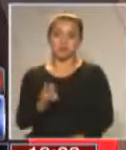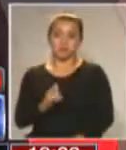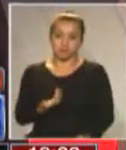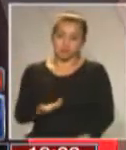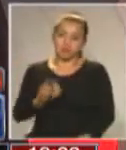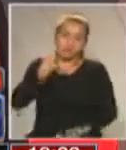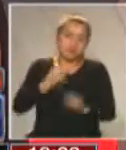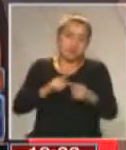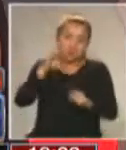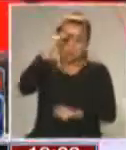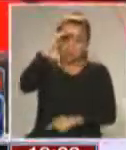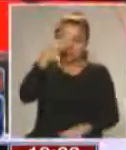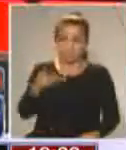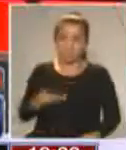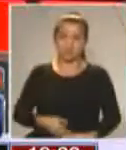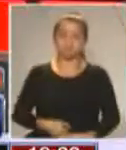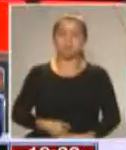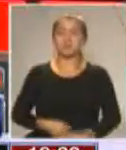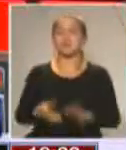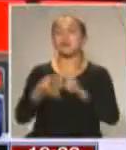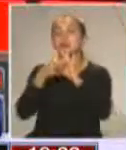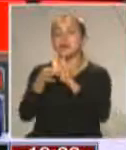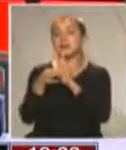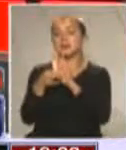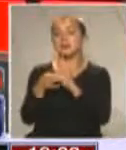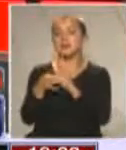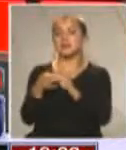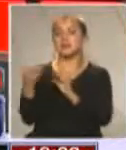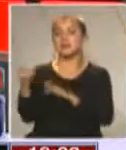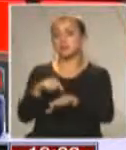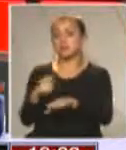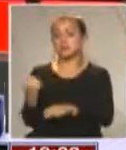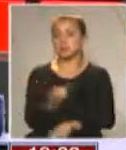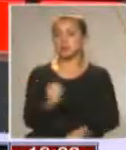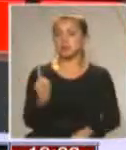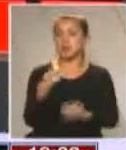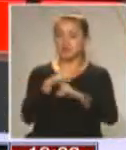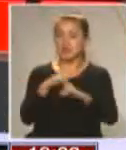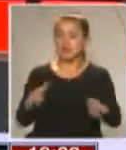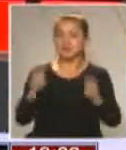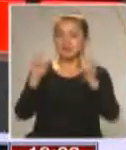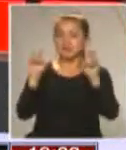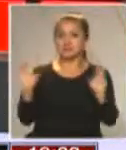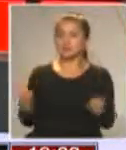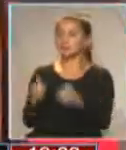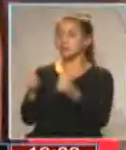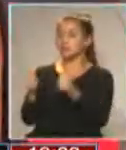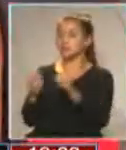desconfiar. Exacto. Bueno, te queremos agradecer muchísimo tu tiempo con nosotros para analizar este caso. Que estés muy bien. Muchas gracias.